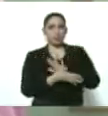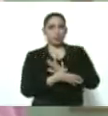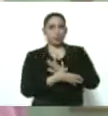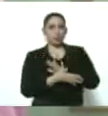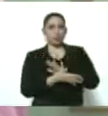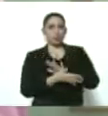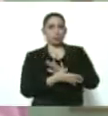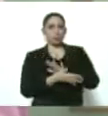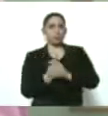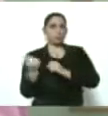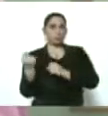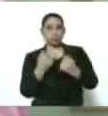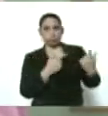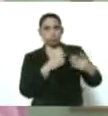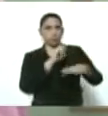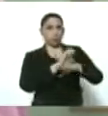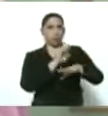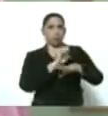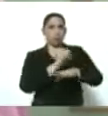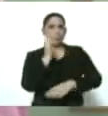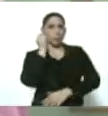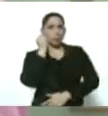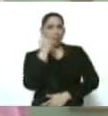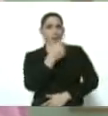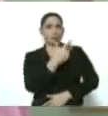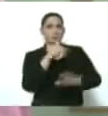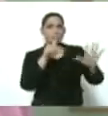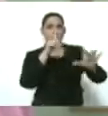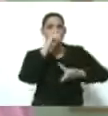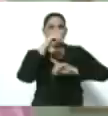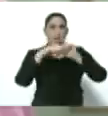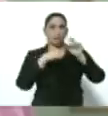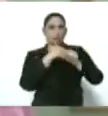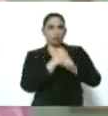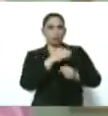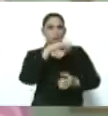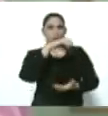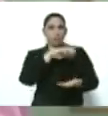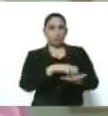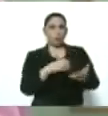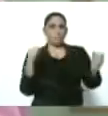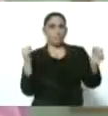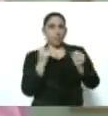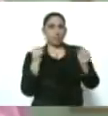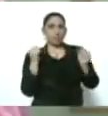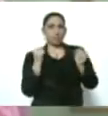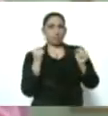casos importados de Ecuador es una mujer de 36 años, natural del estado Mérida,